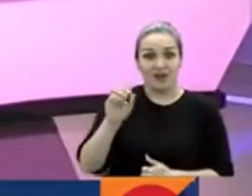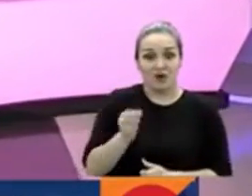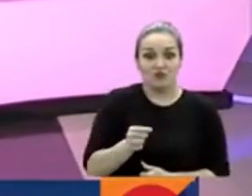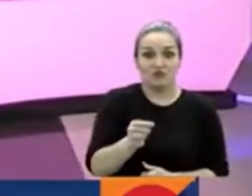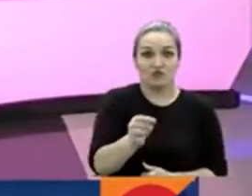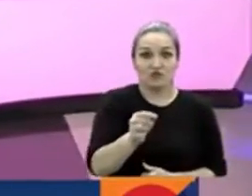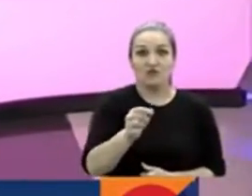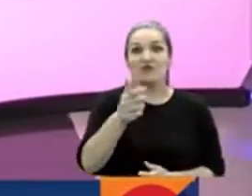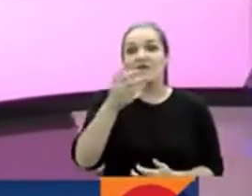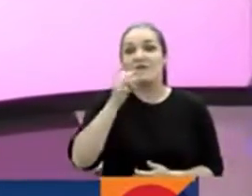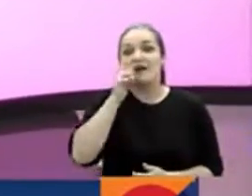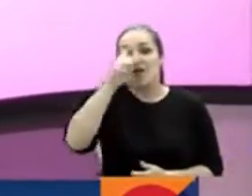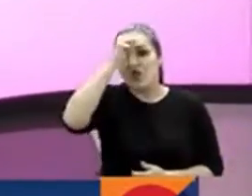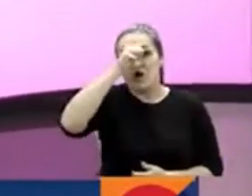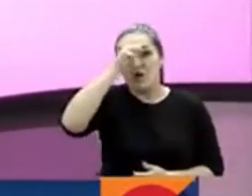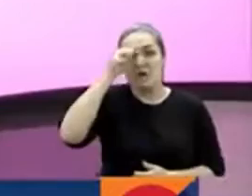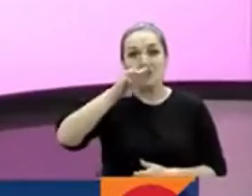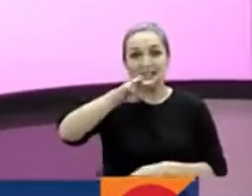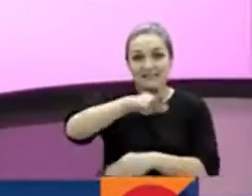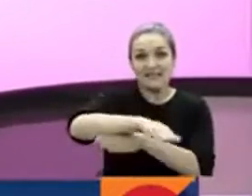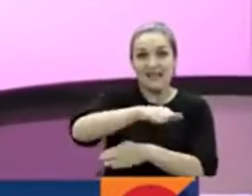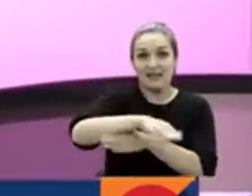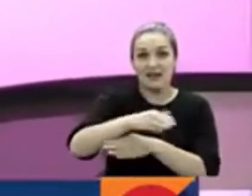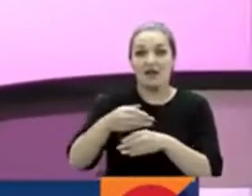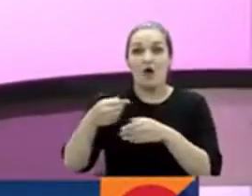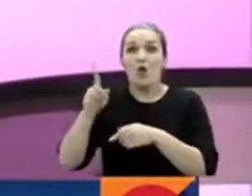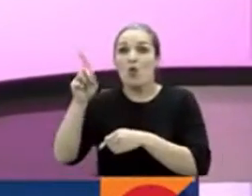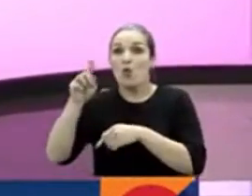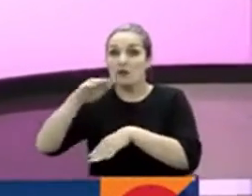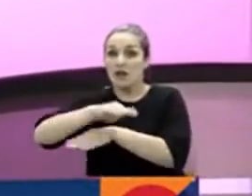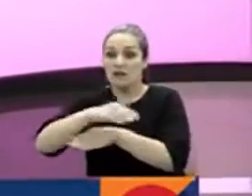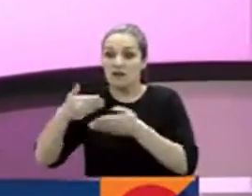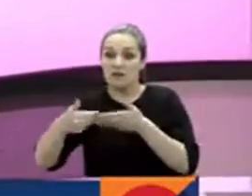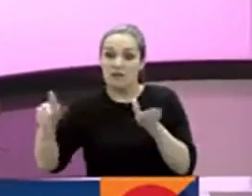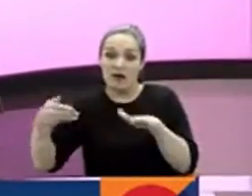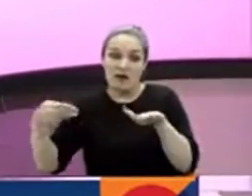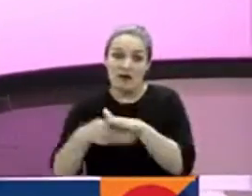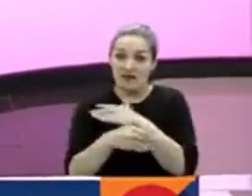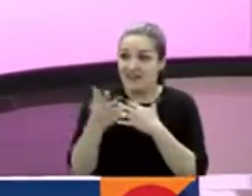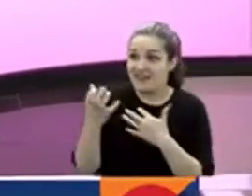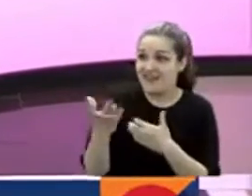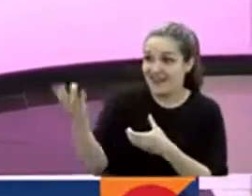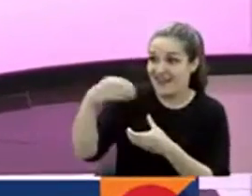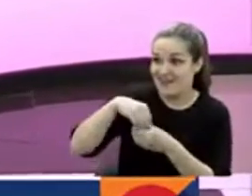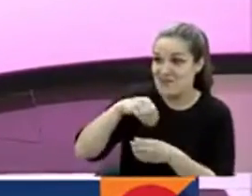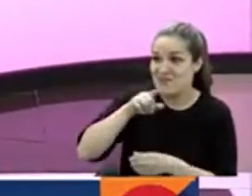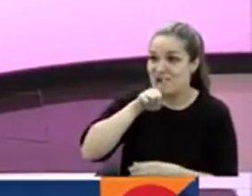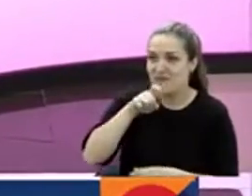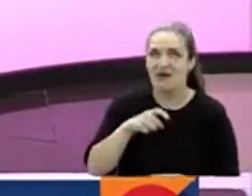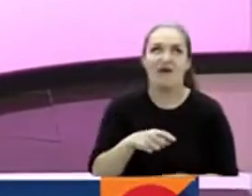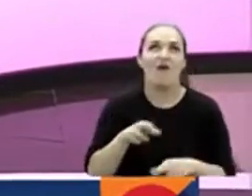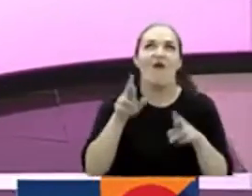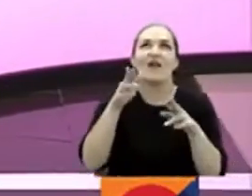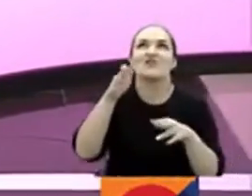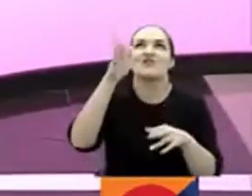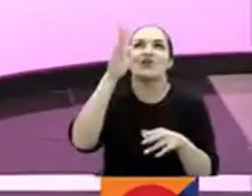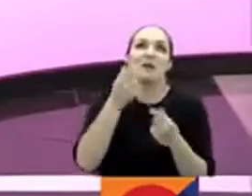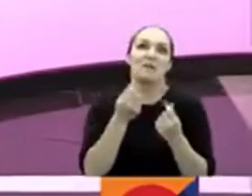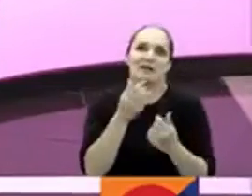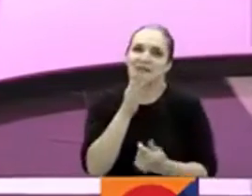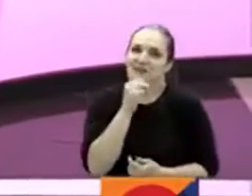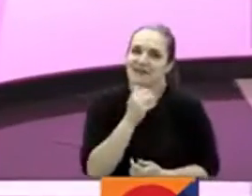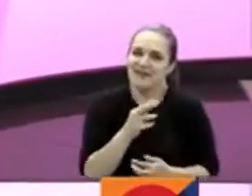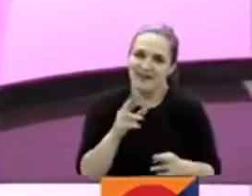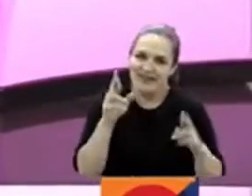de puertas en el Estadio Metropolitano de Barranquilla a partir de la 1 de la tarde. ¿Le gustaría ver a Quintero en el Bucaramanga algún día? Ay, eso espero, Dios mío bendito, ojalá haya plata para eso.